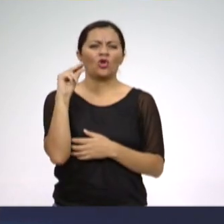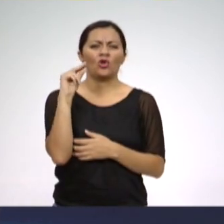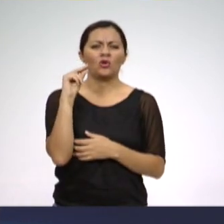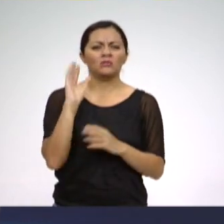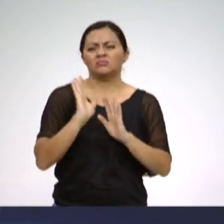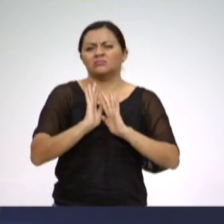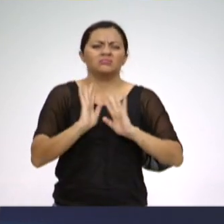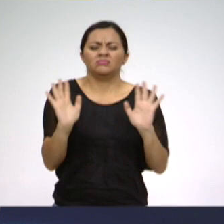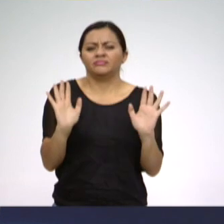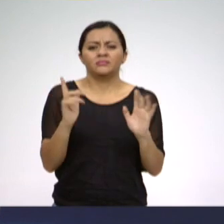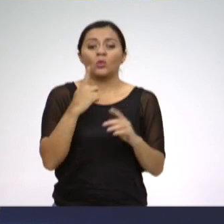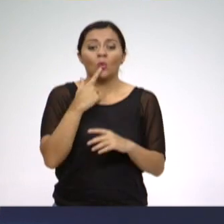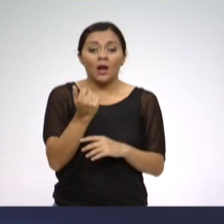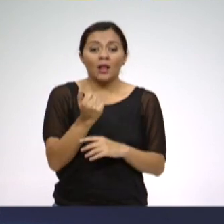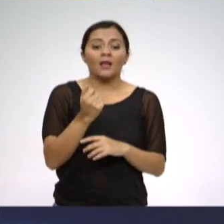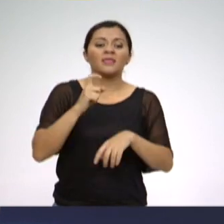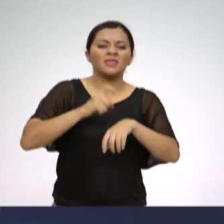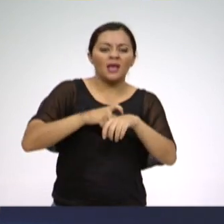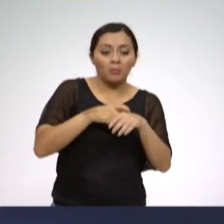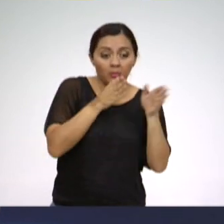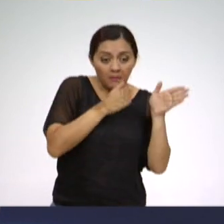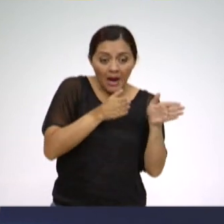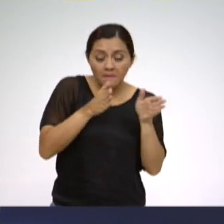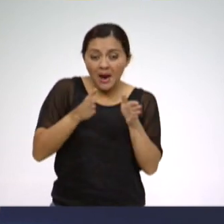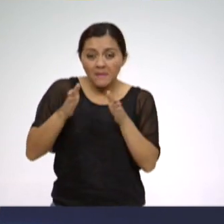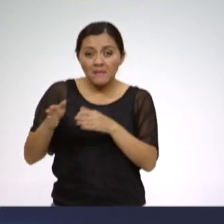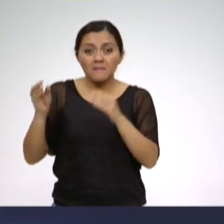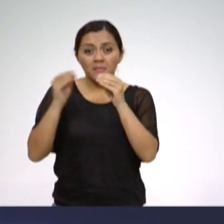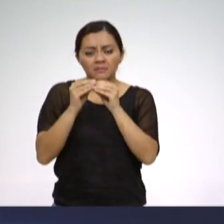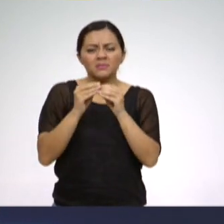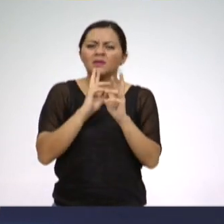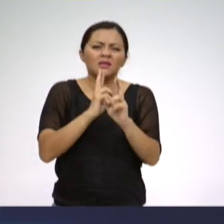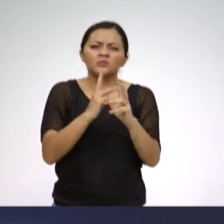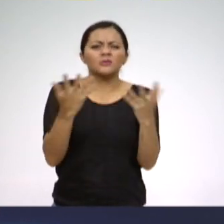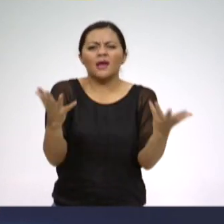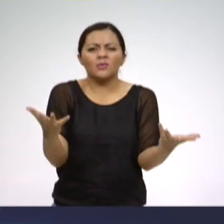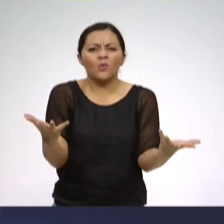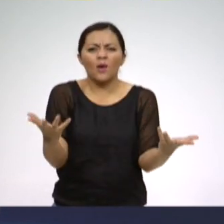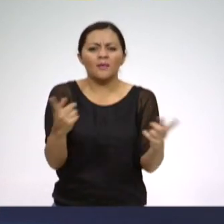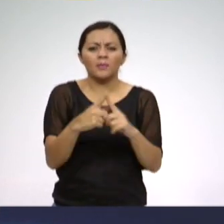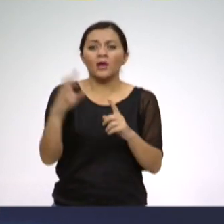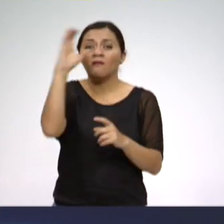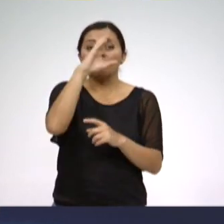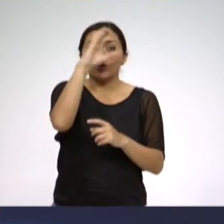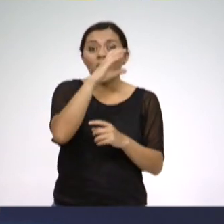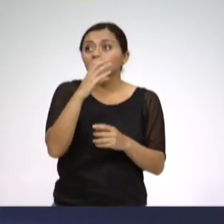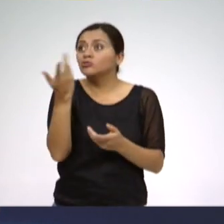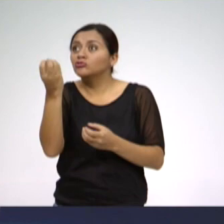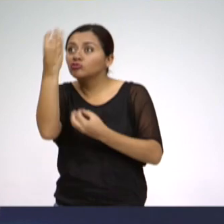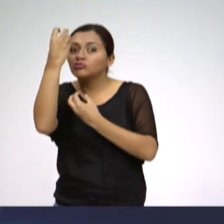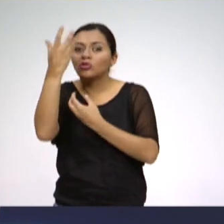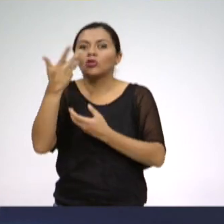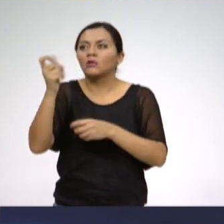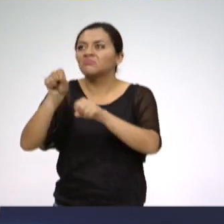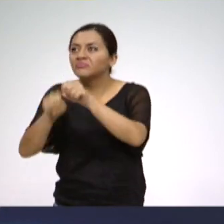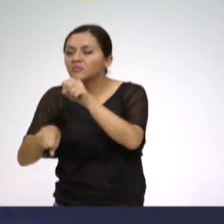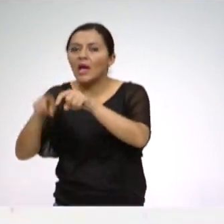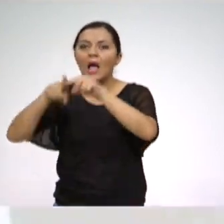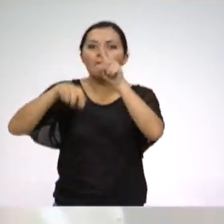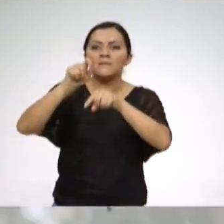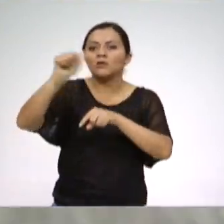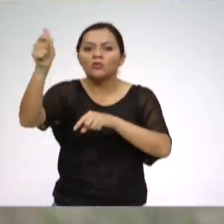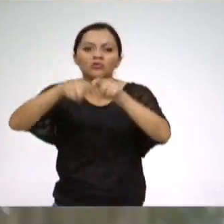más. Ya se ha probado un montón de tiempo y definitivamente no da resultados porque buscas información por otro lado y la información puede ser